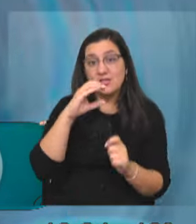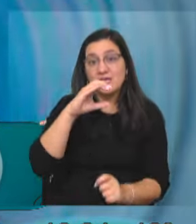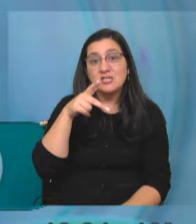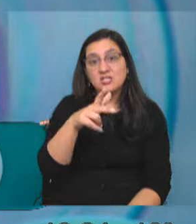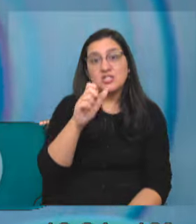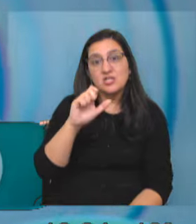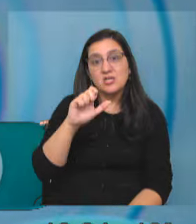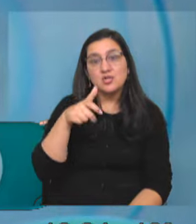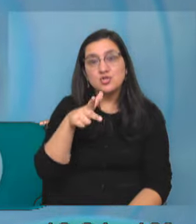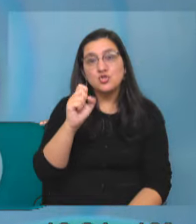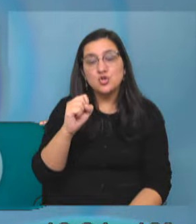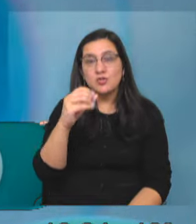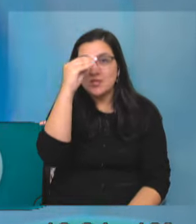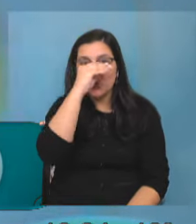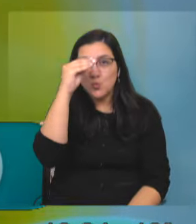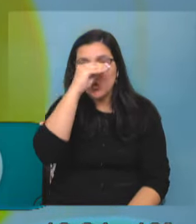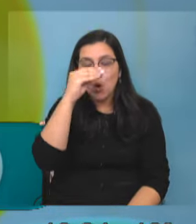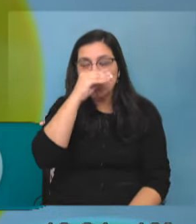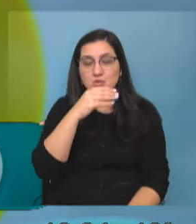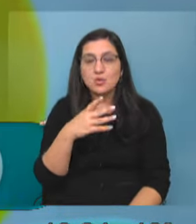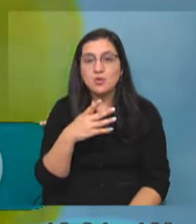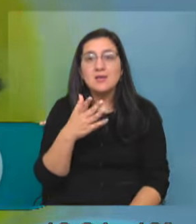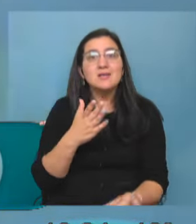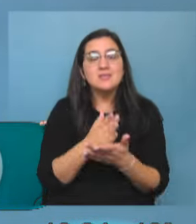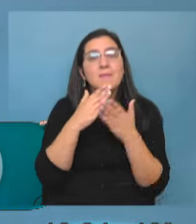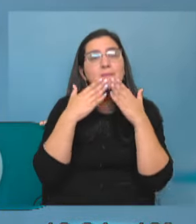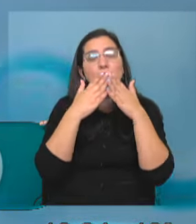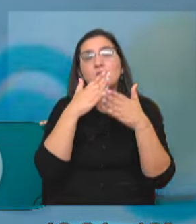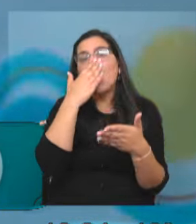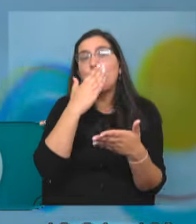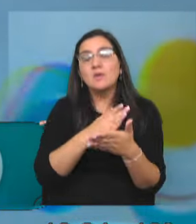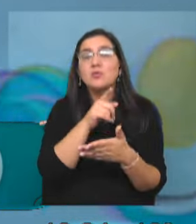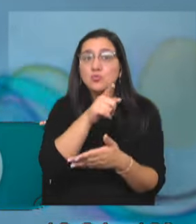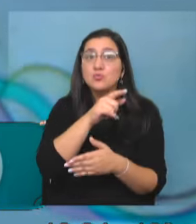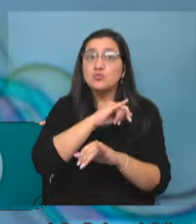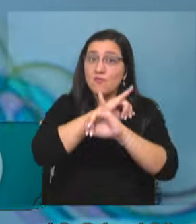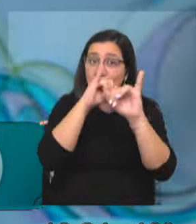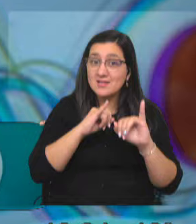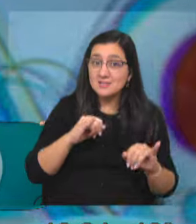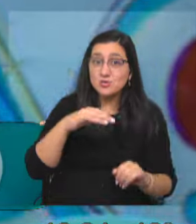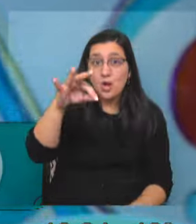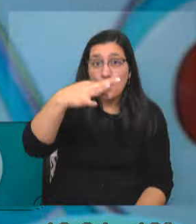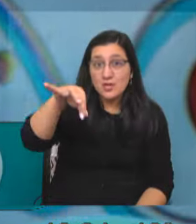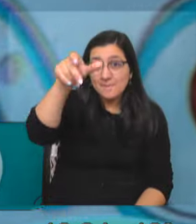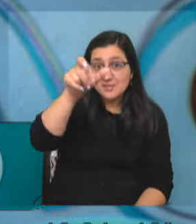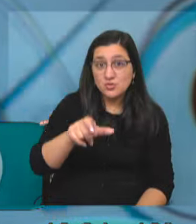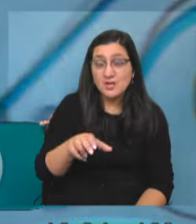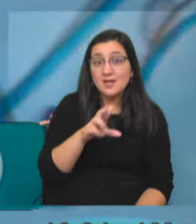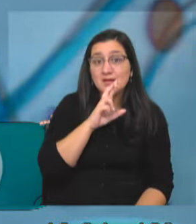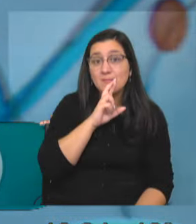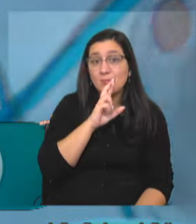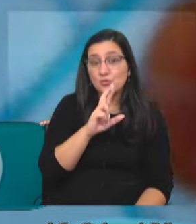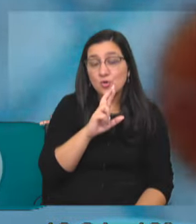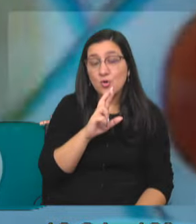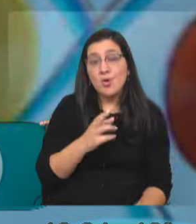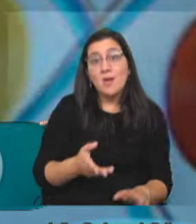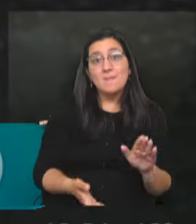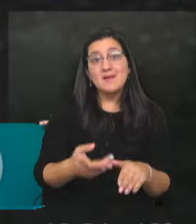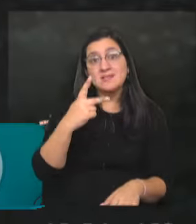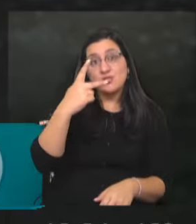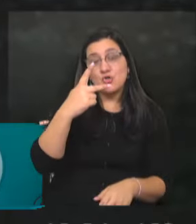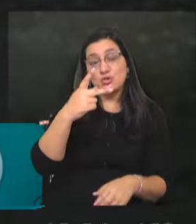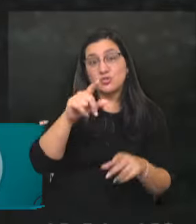de Seré Curioso, Te Canto las 40, sí, siempre pregunta a la última si sos feliz. Sos la única persona que vi que contestaba más de 2 renglones de